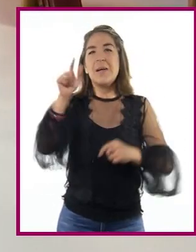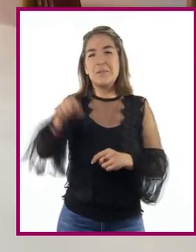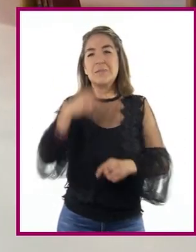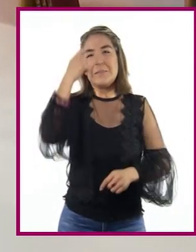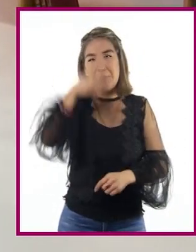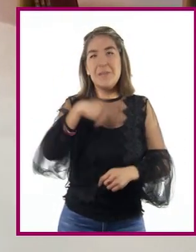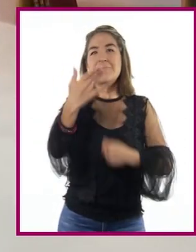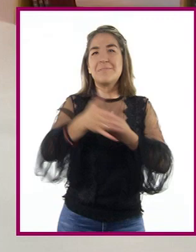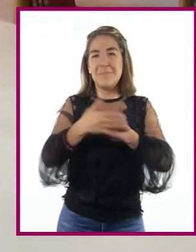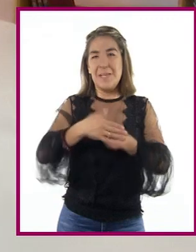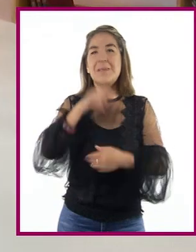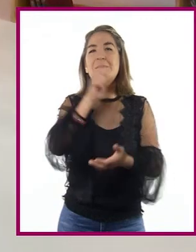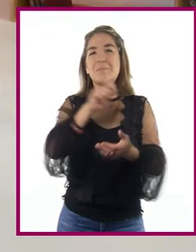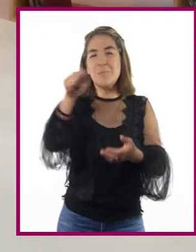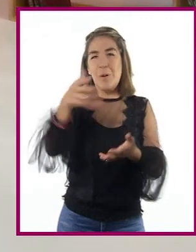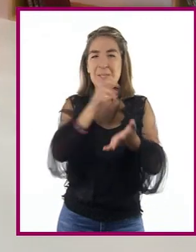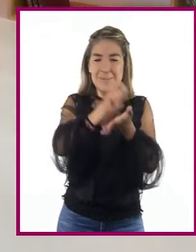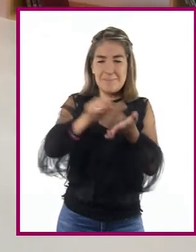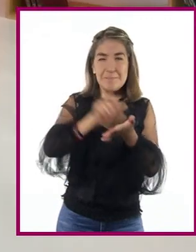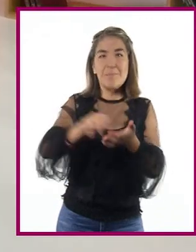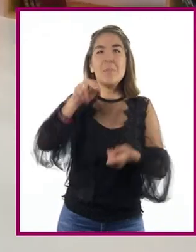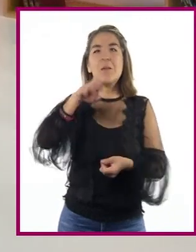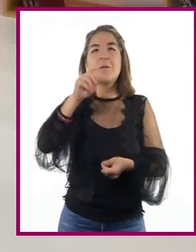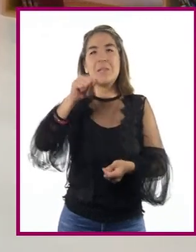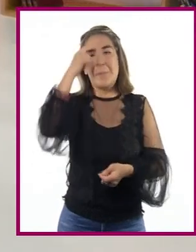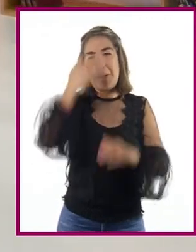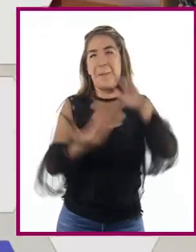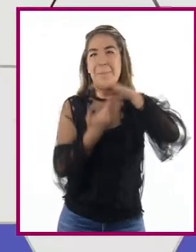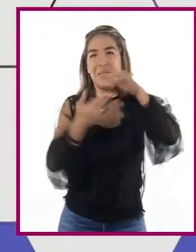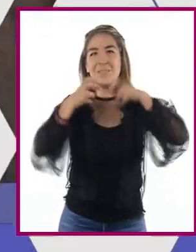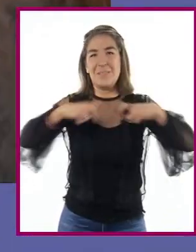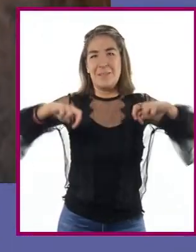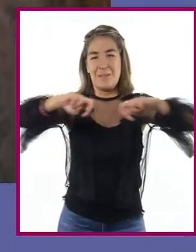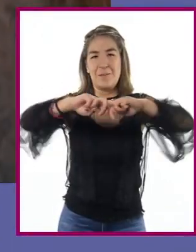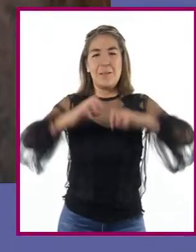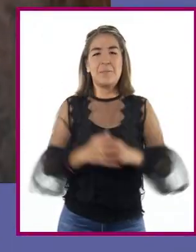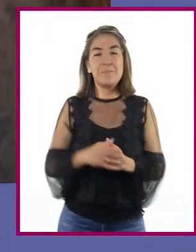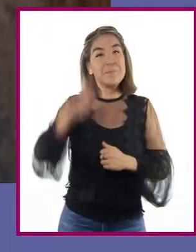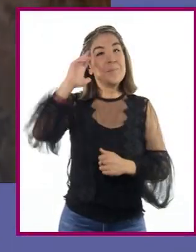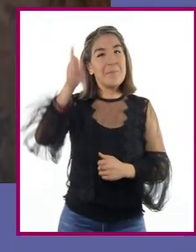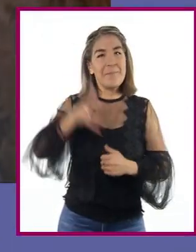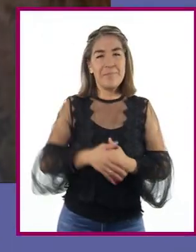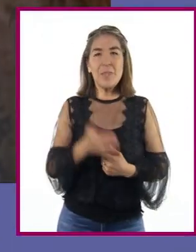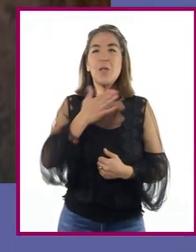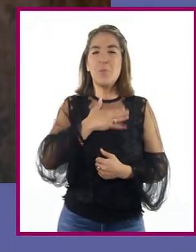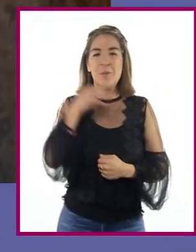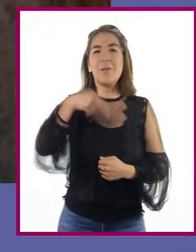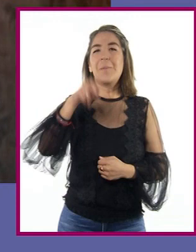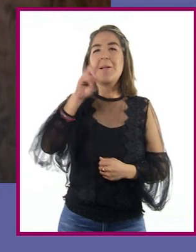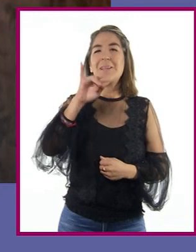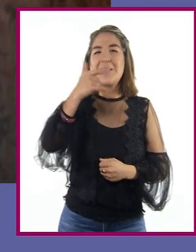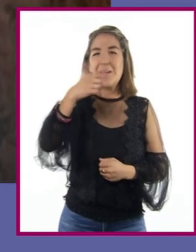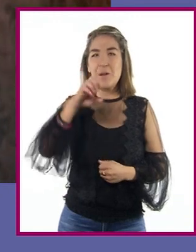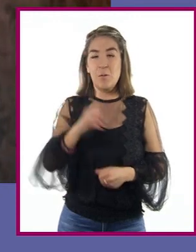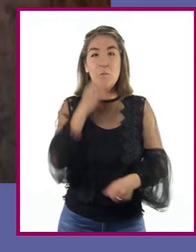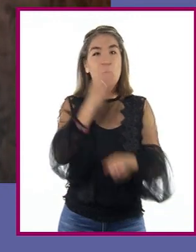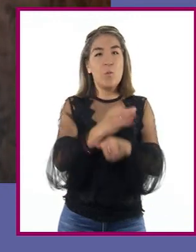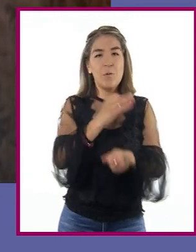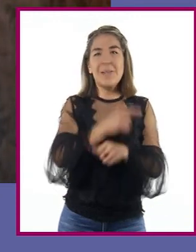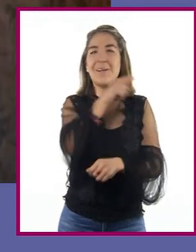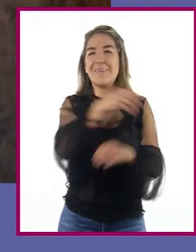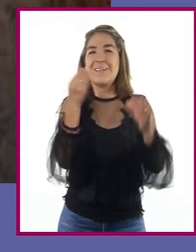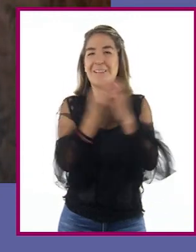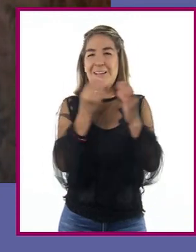elaborar sus notas para participar en una mesa redonda. Hola, soy Diego y en clase de